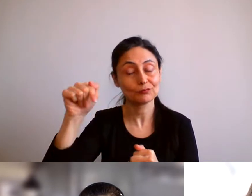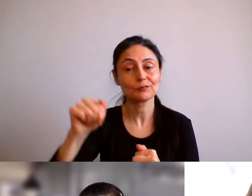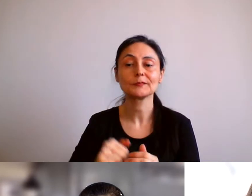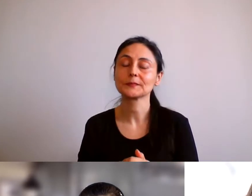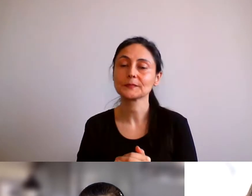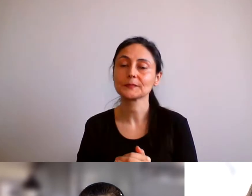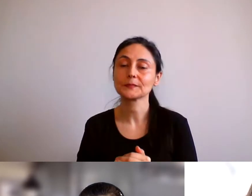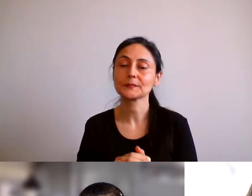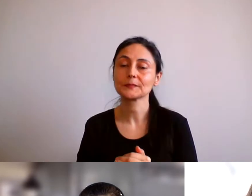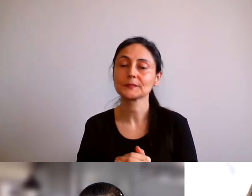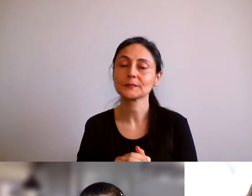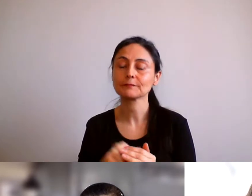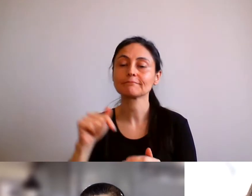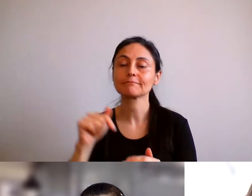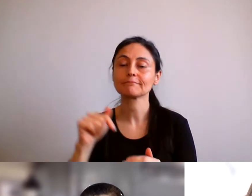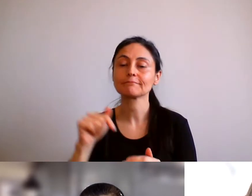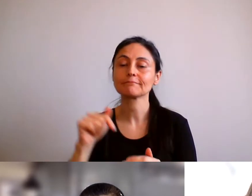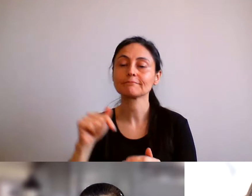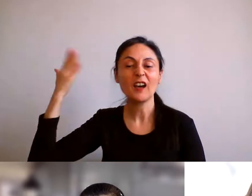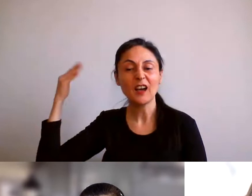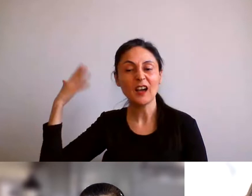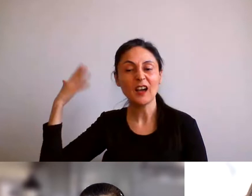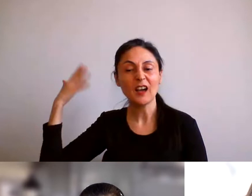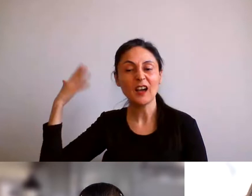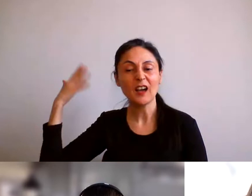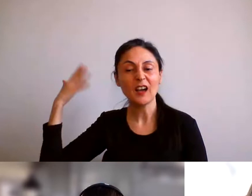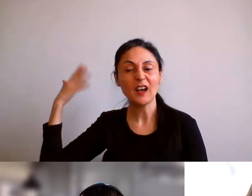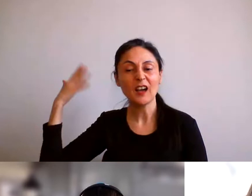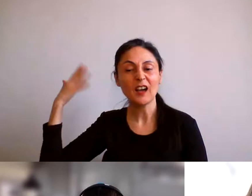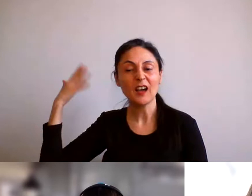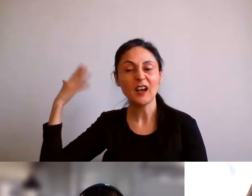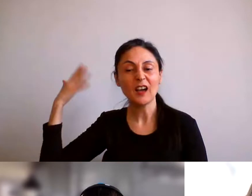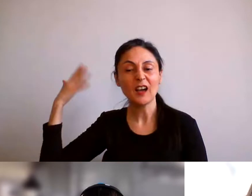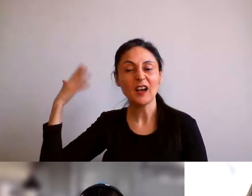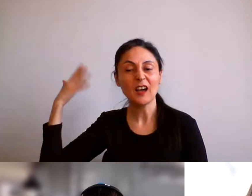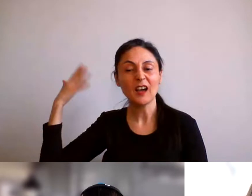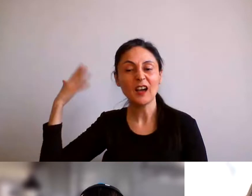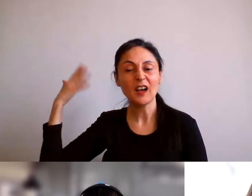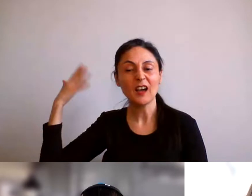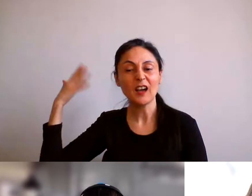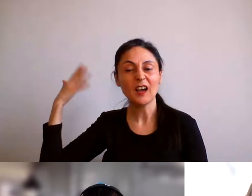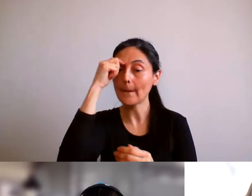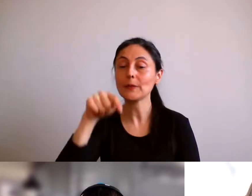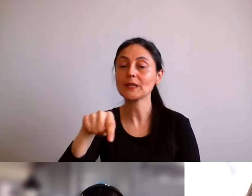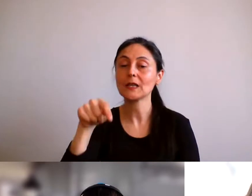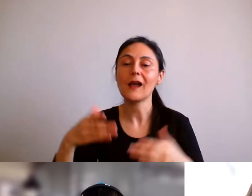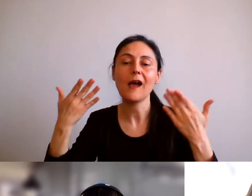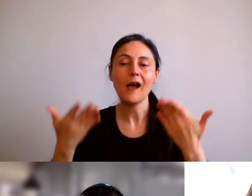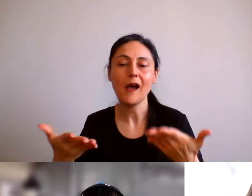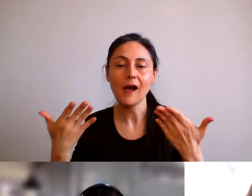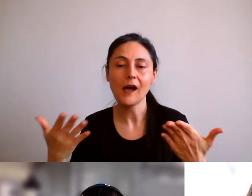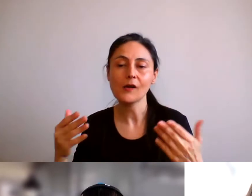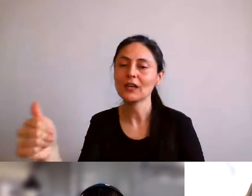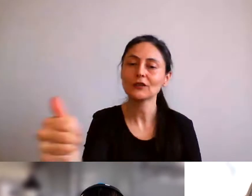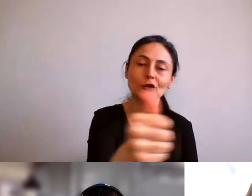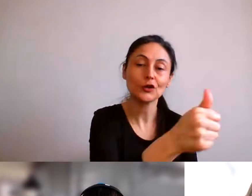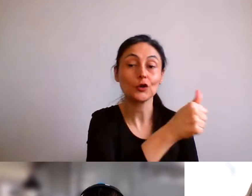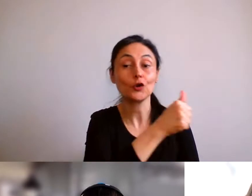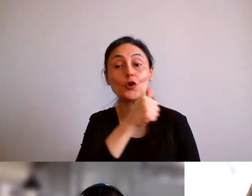muy clínico el que laves las manos antes de, y hoy día es como que todo el mundo tiene muy concientizado que hay que lavarse las